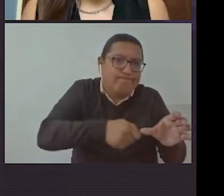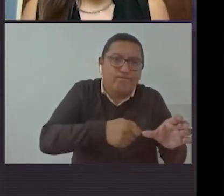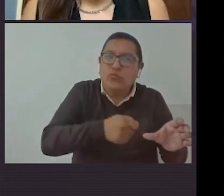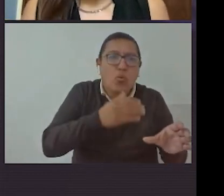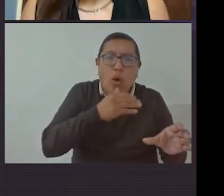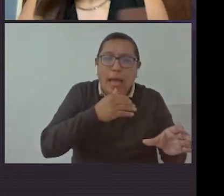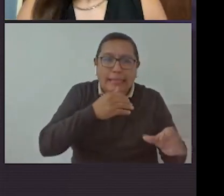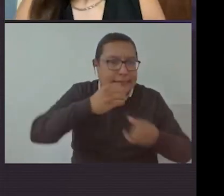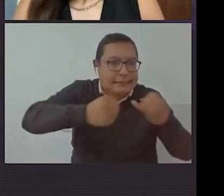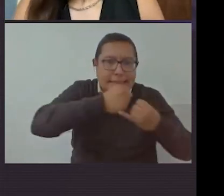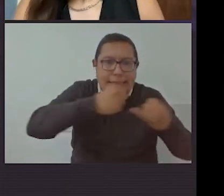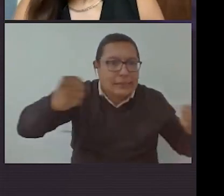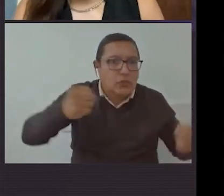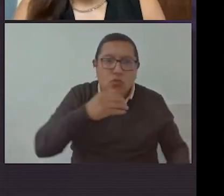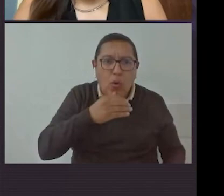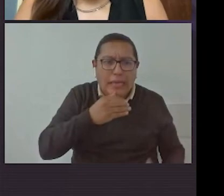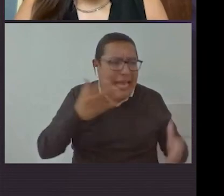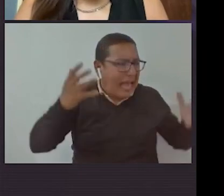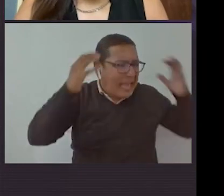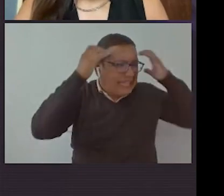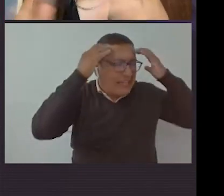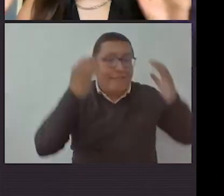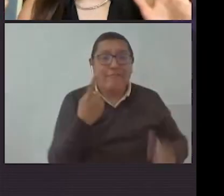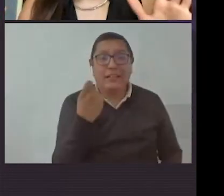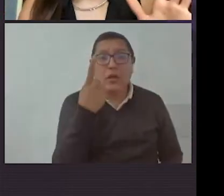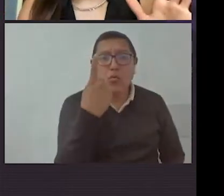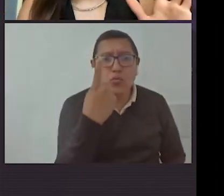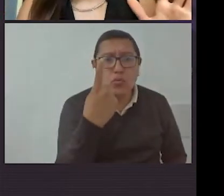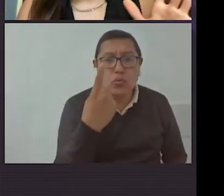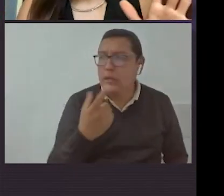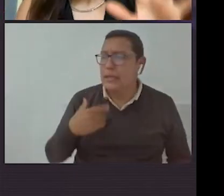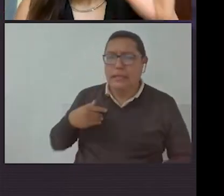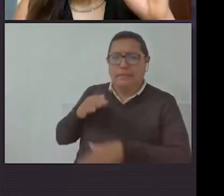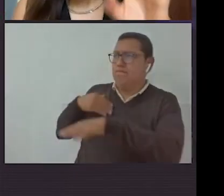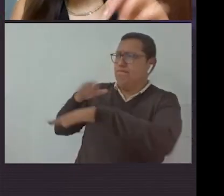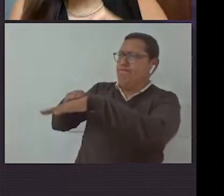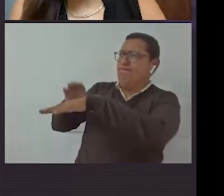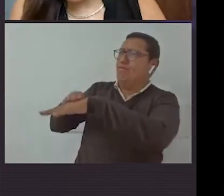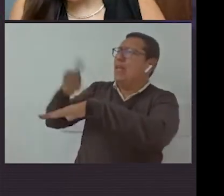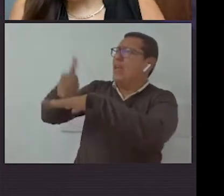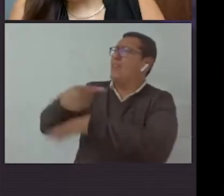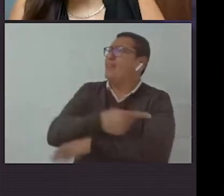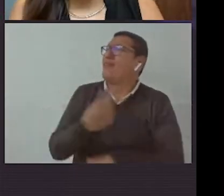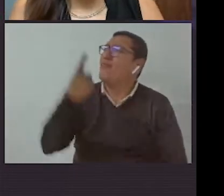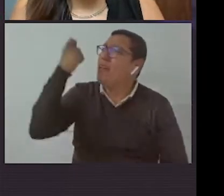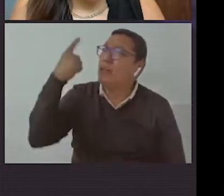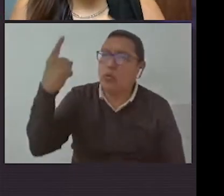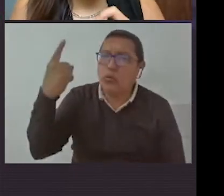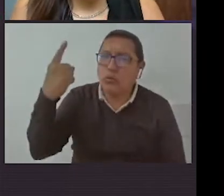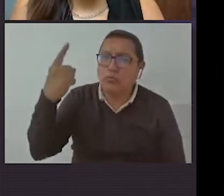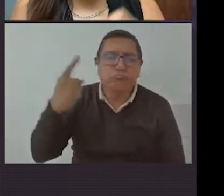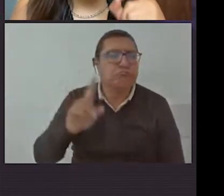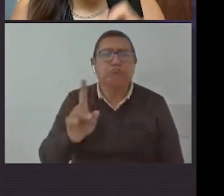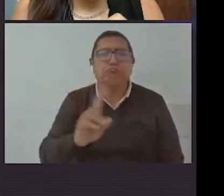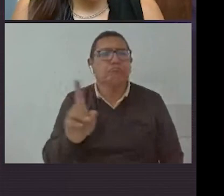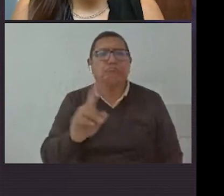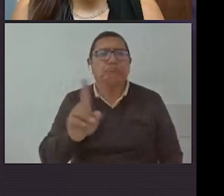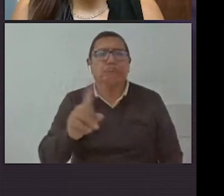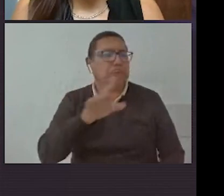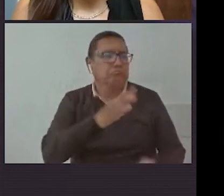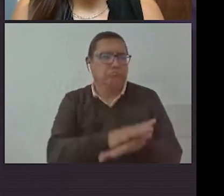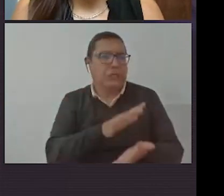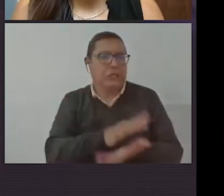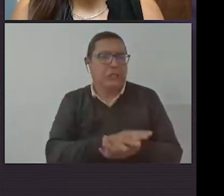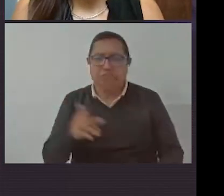hacer? Y el mercader dijo, no se preocupen, los camellos son animales de